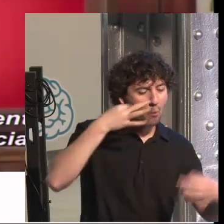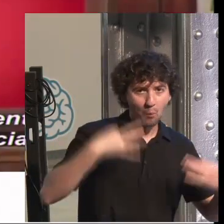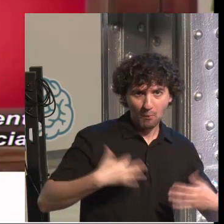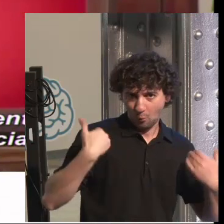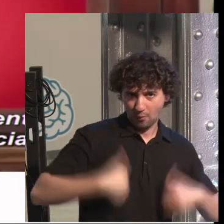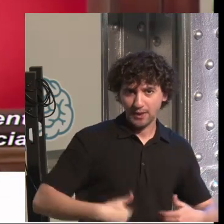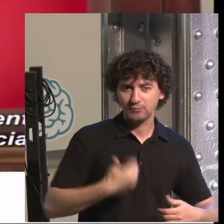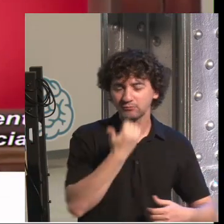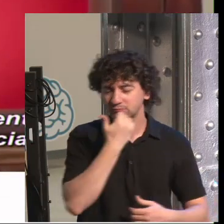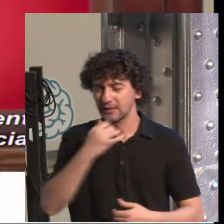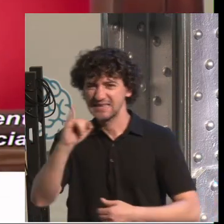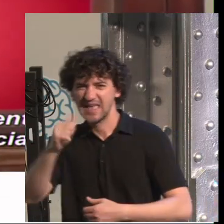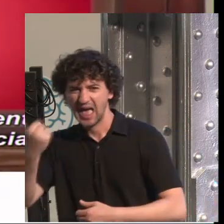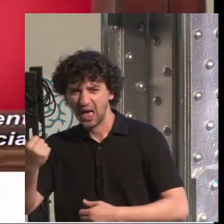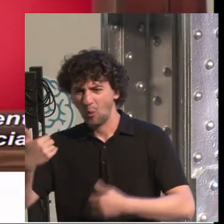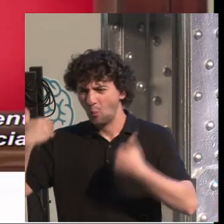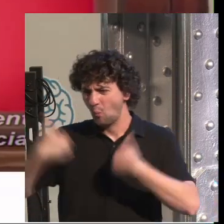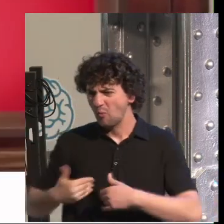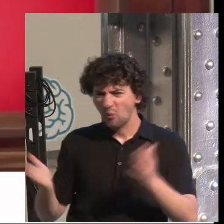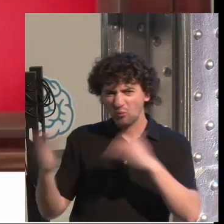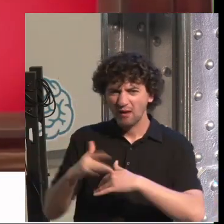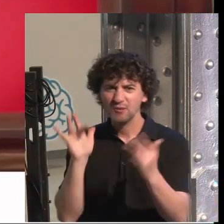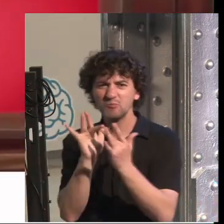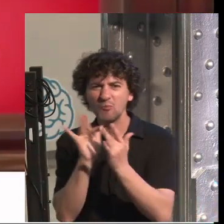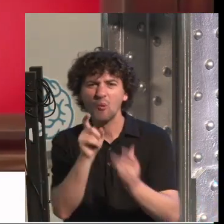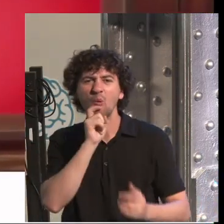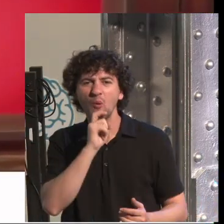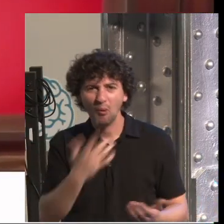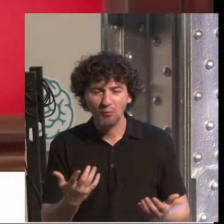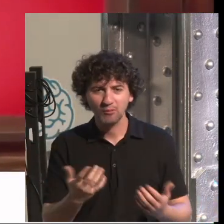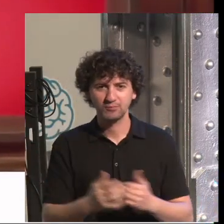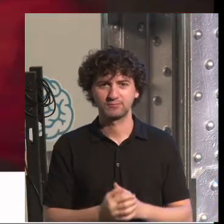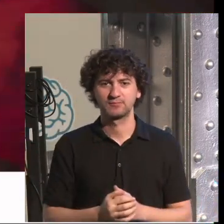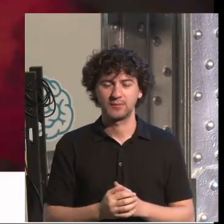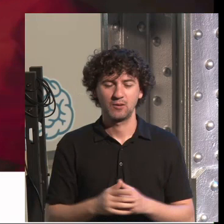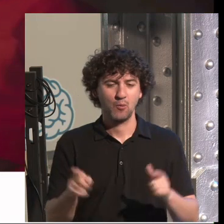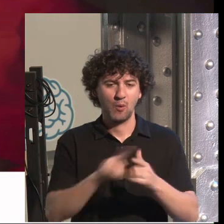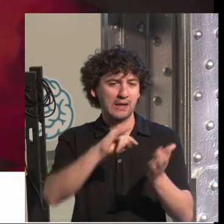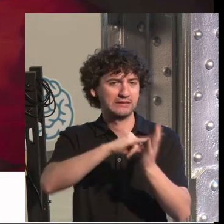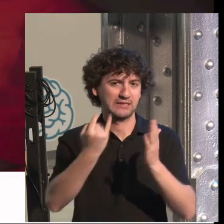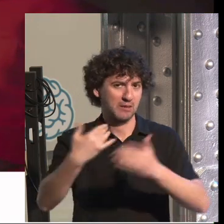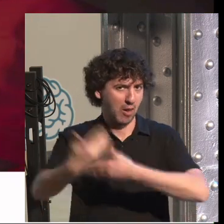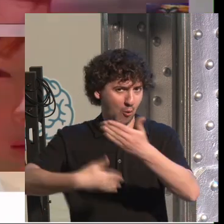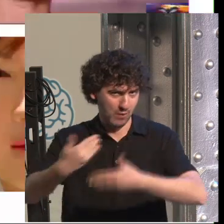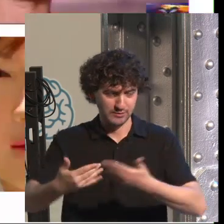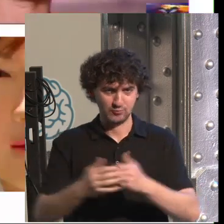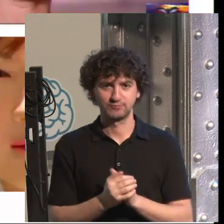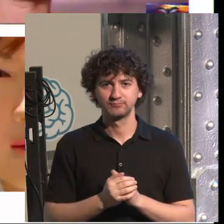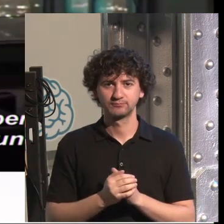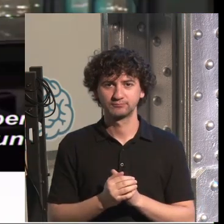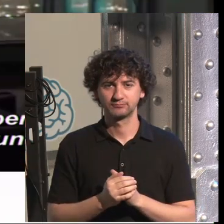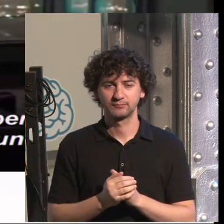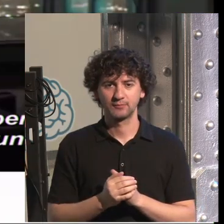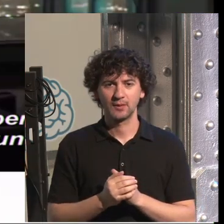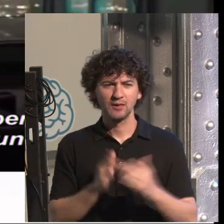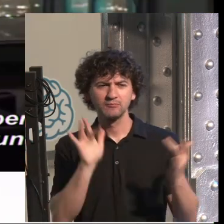artificial que no tiene cuerpo. Y por eso a mí me resulta muy interesante. Es simplemente un sistema operativo. Tienen una relación